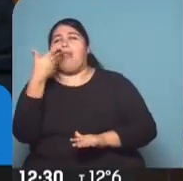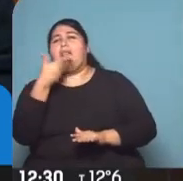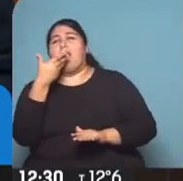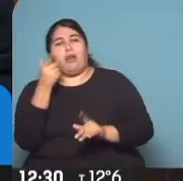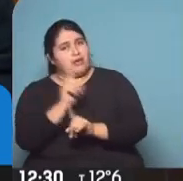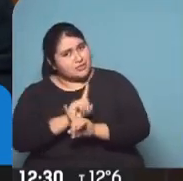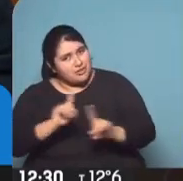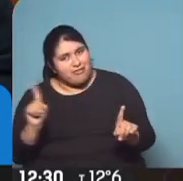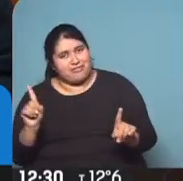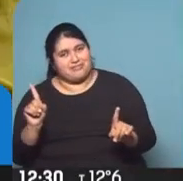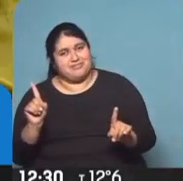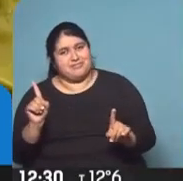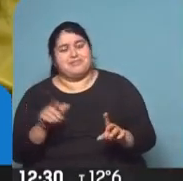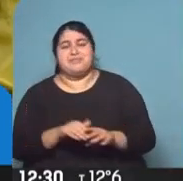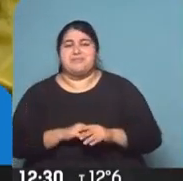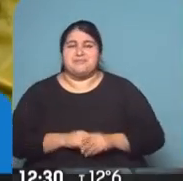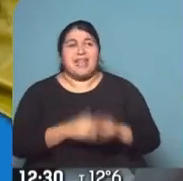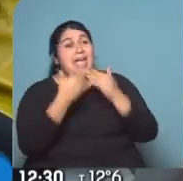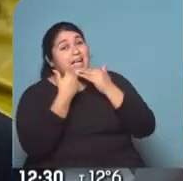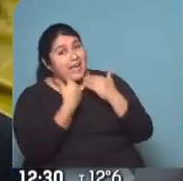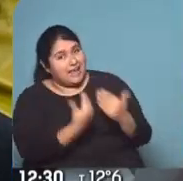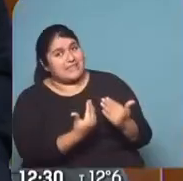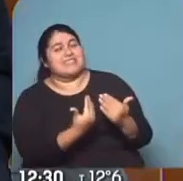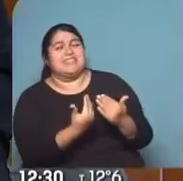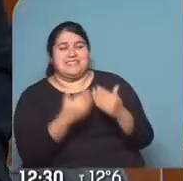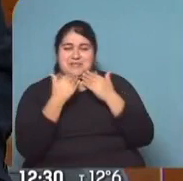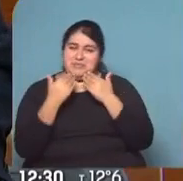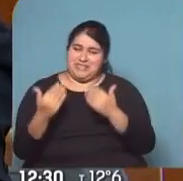que superar esas muchas gracias